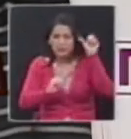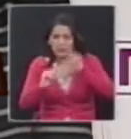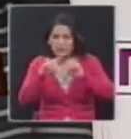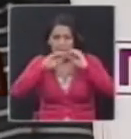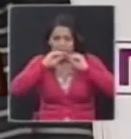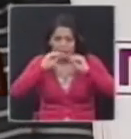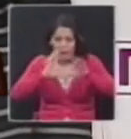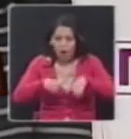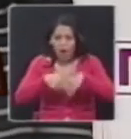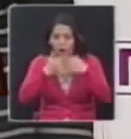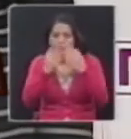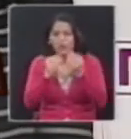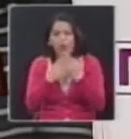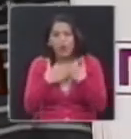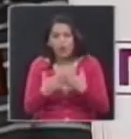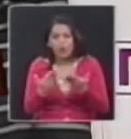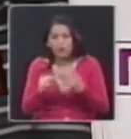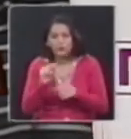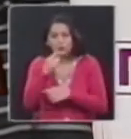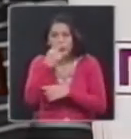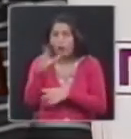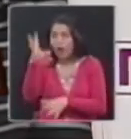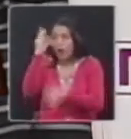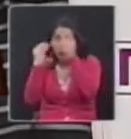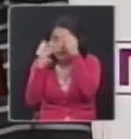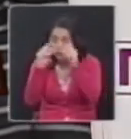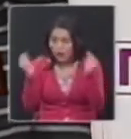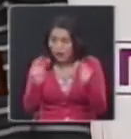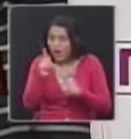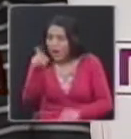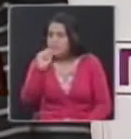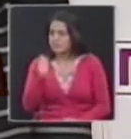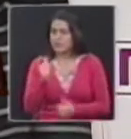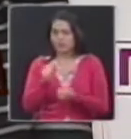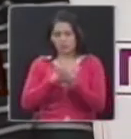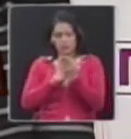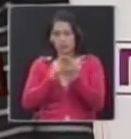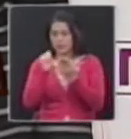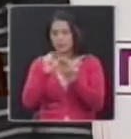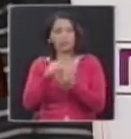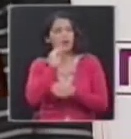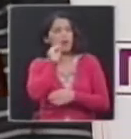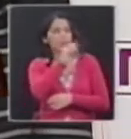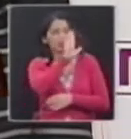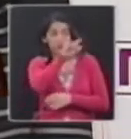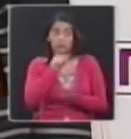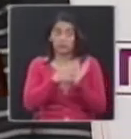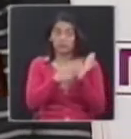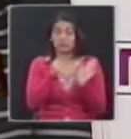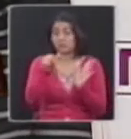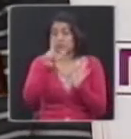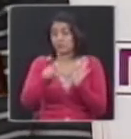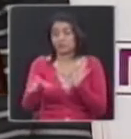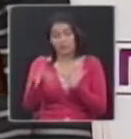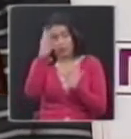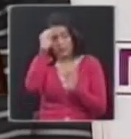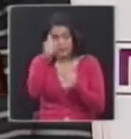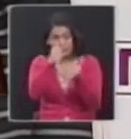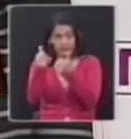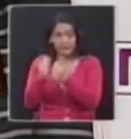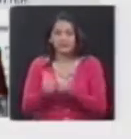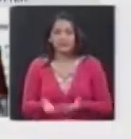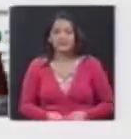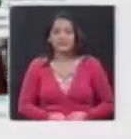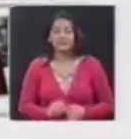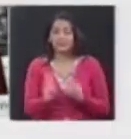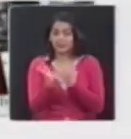pueden detectar estas prácticas y bajar las bases del concurso que están en nuestra página web de Fundación Telefónica. ¿Es